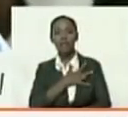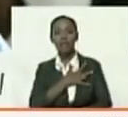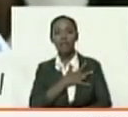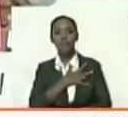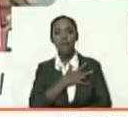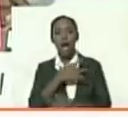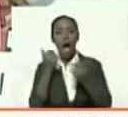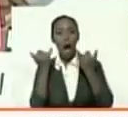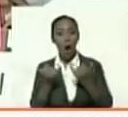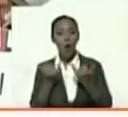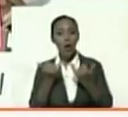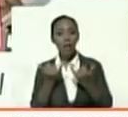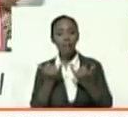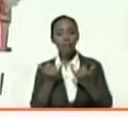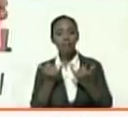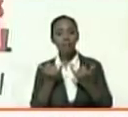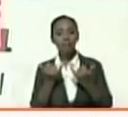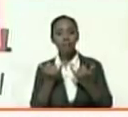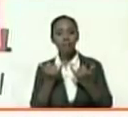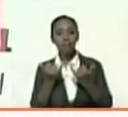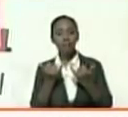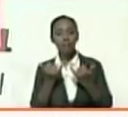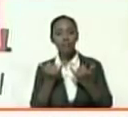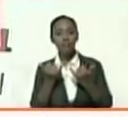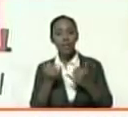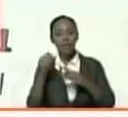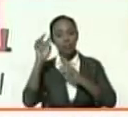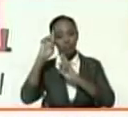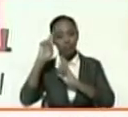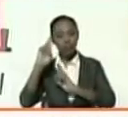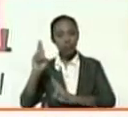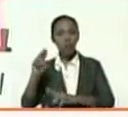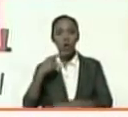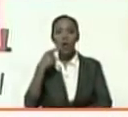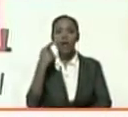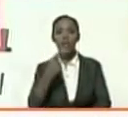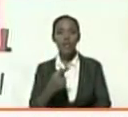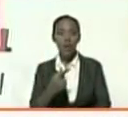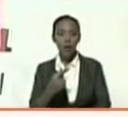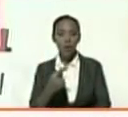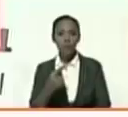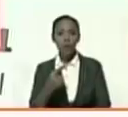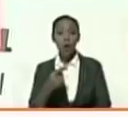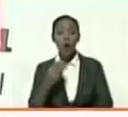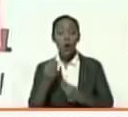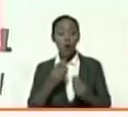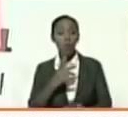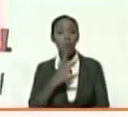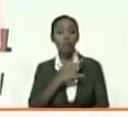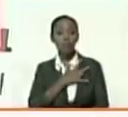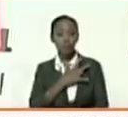bueno, a que se respete lo que dijo, así como Lula fue tan,